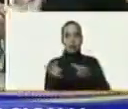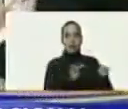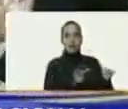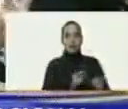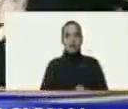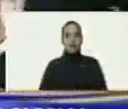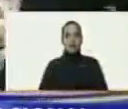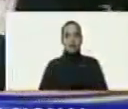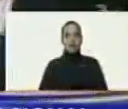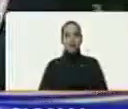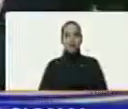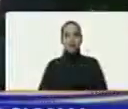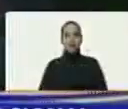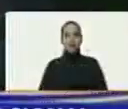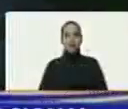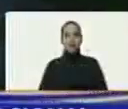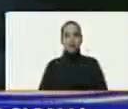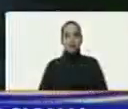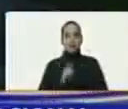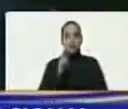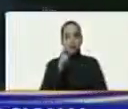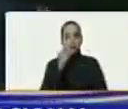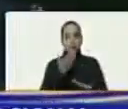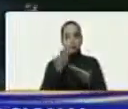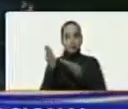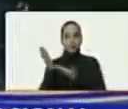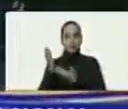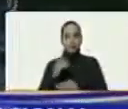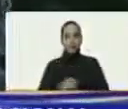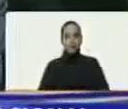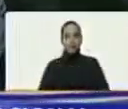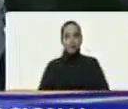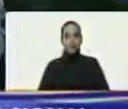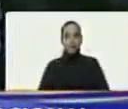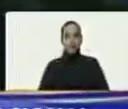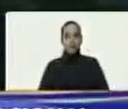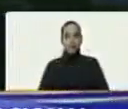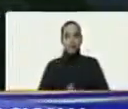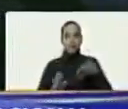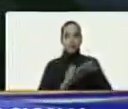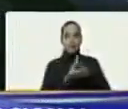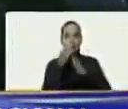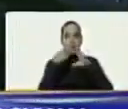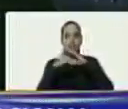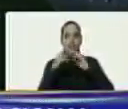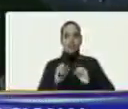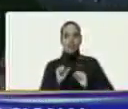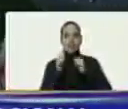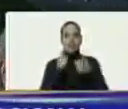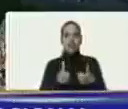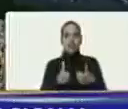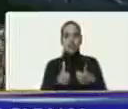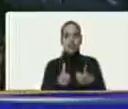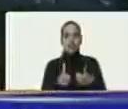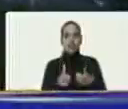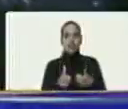Aquí estamos precisamente, y es el mensaje del inicio de esta